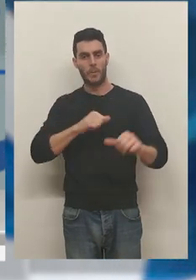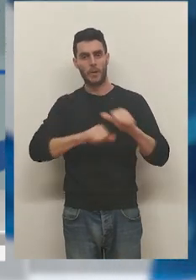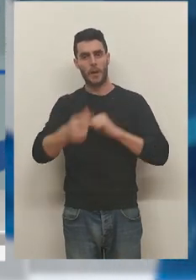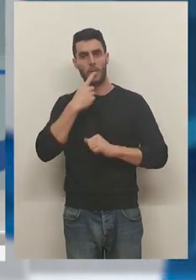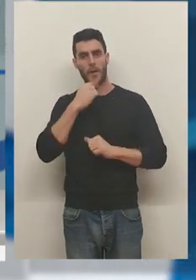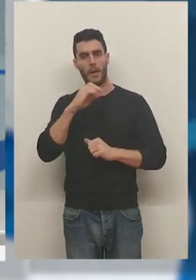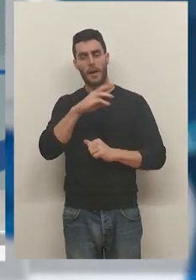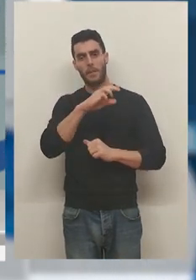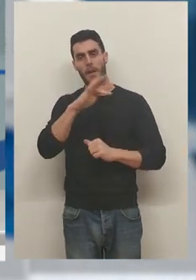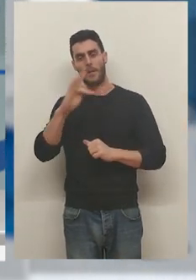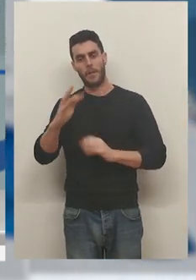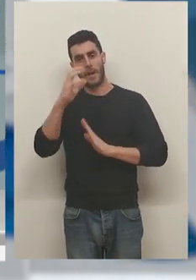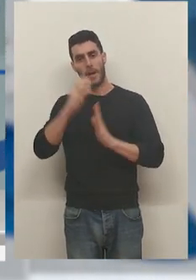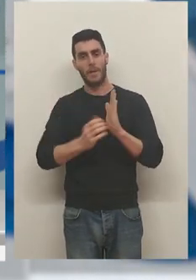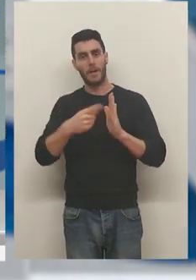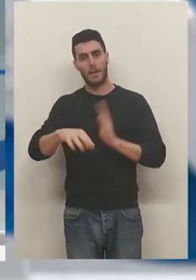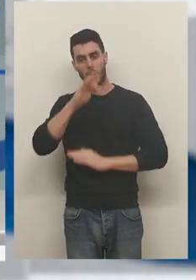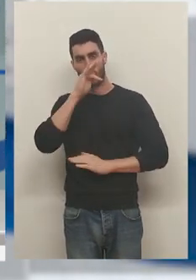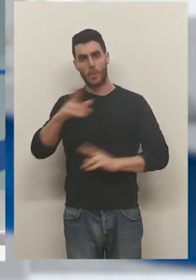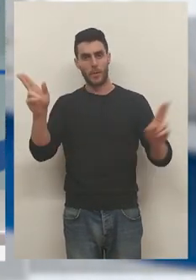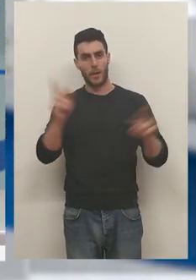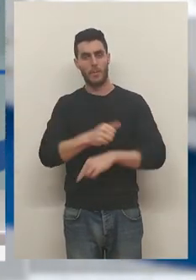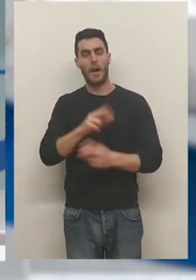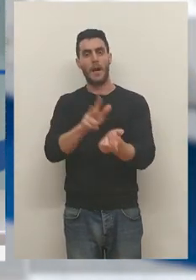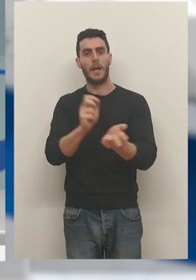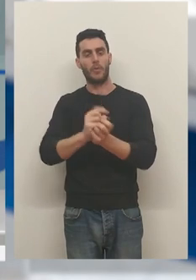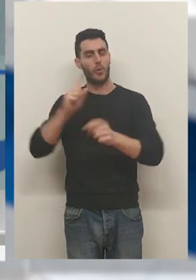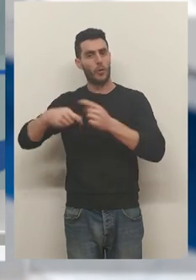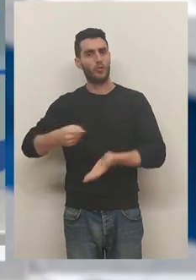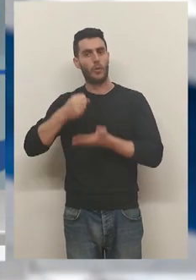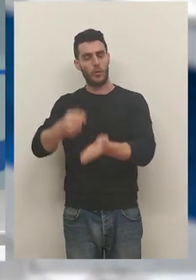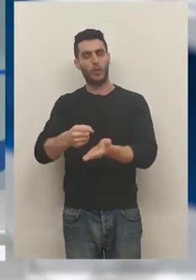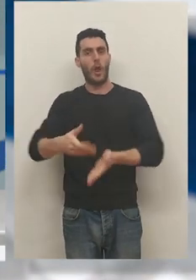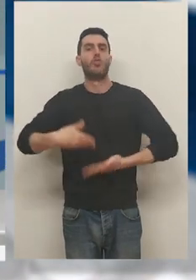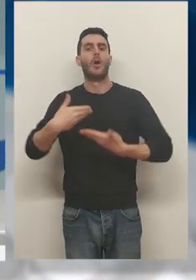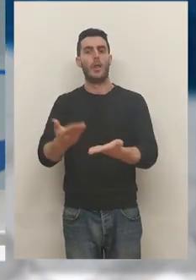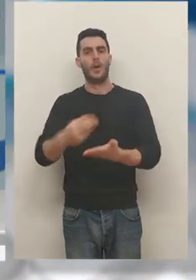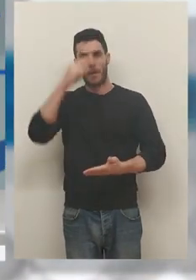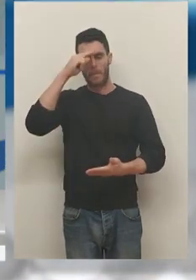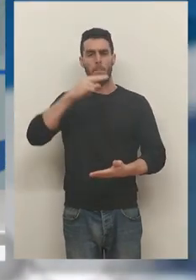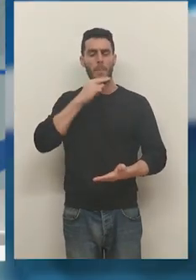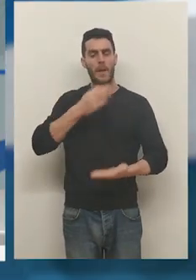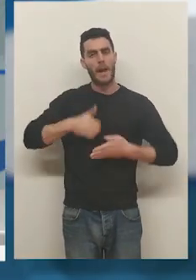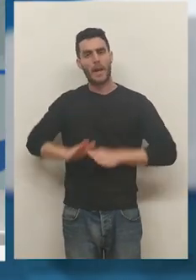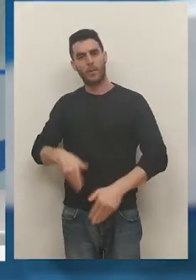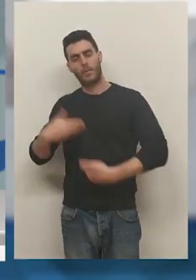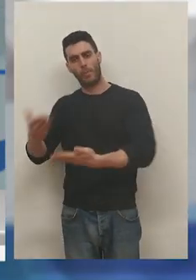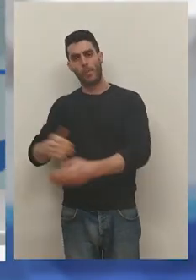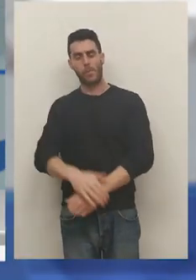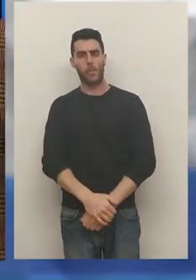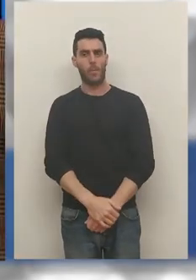mayo propone una rebaja en el irpf y se compromete a eliminar el impuesto de sucesiones y donaciones de padres a